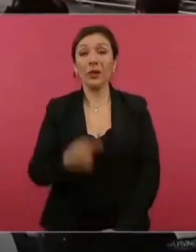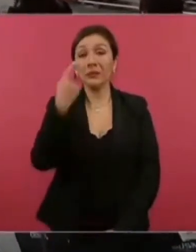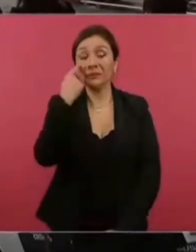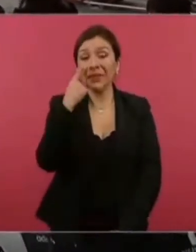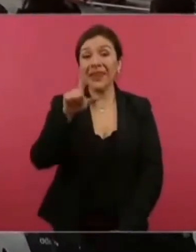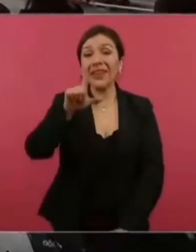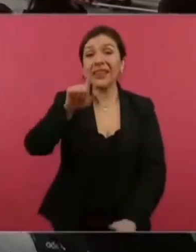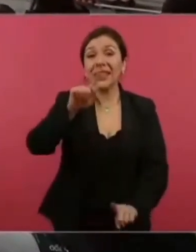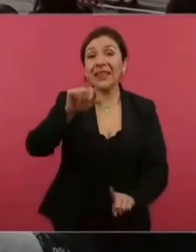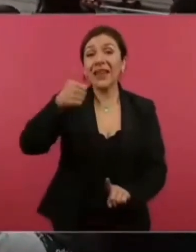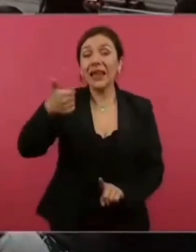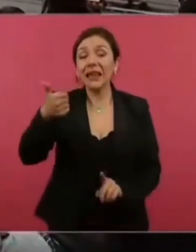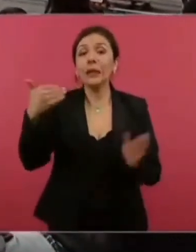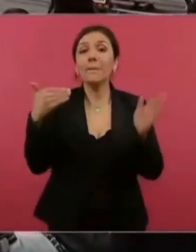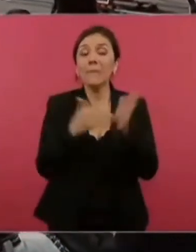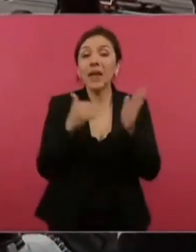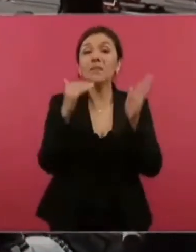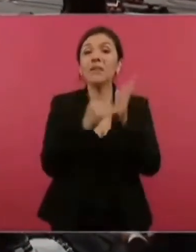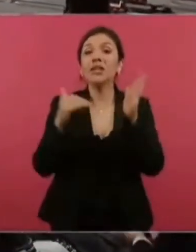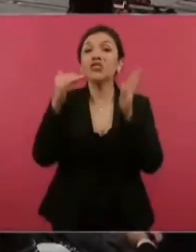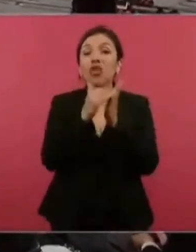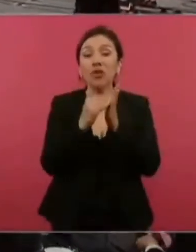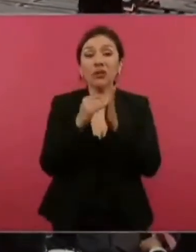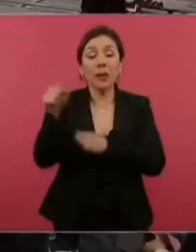76 mil millones, Bancomer.